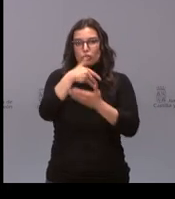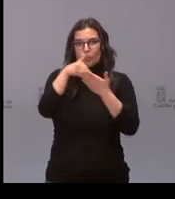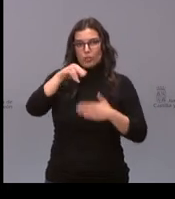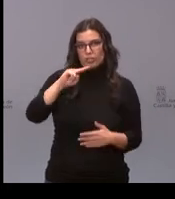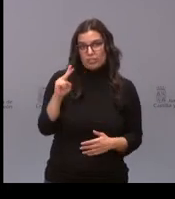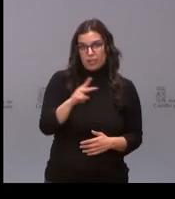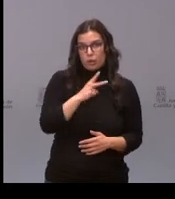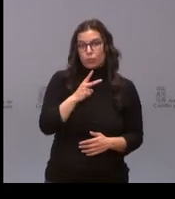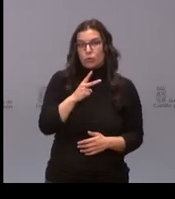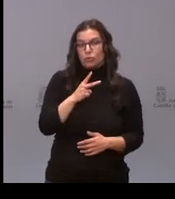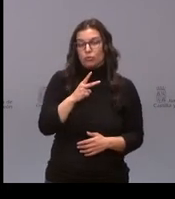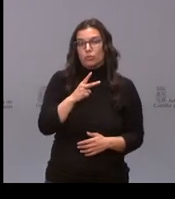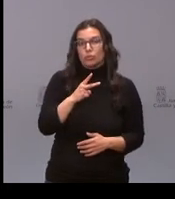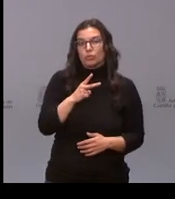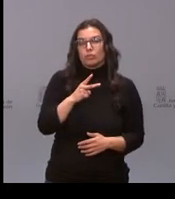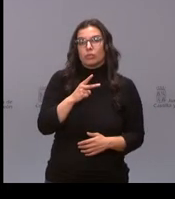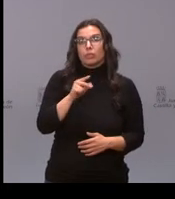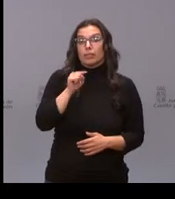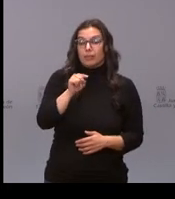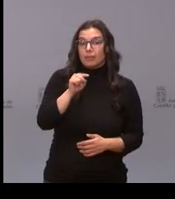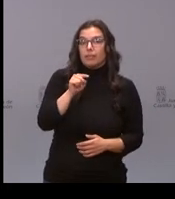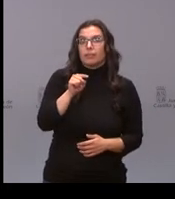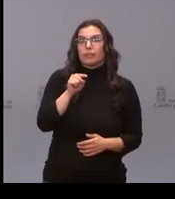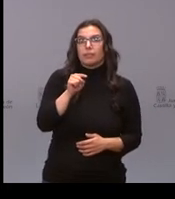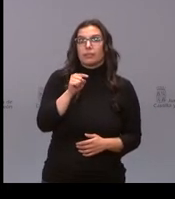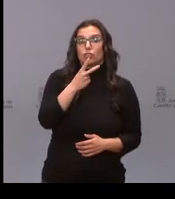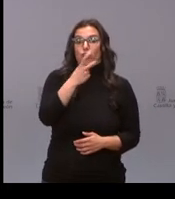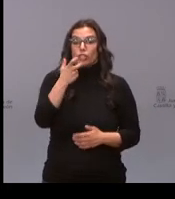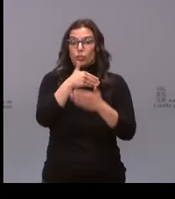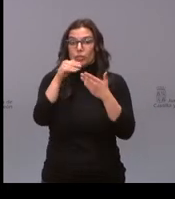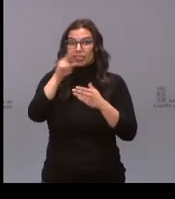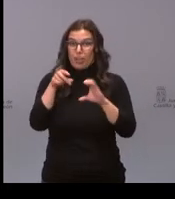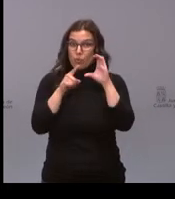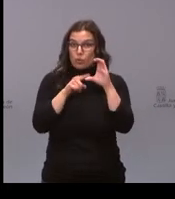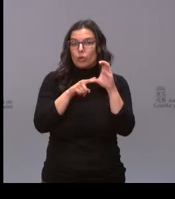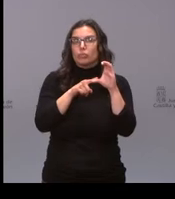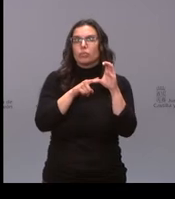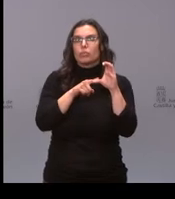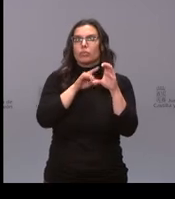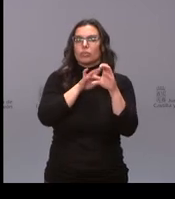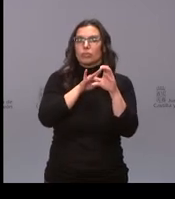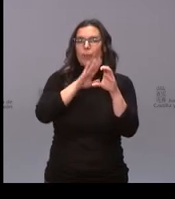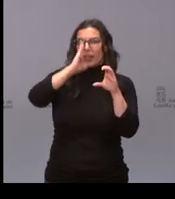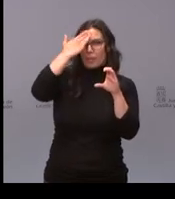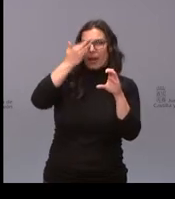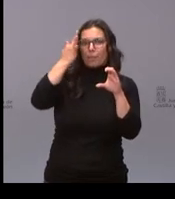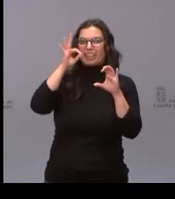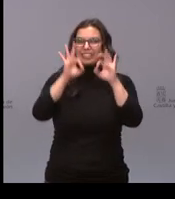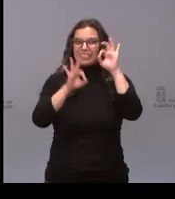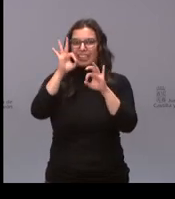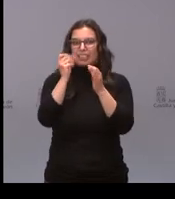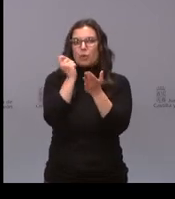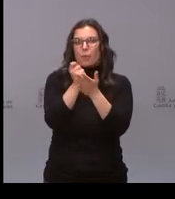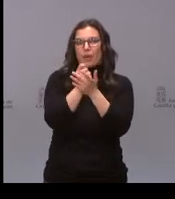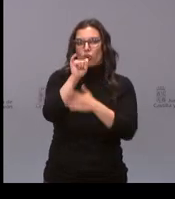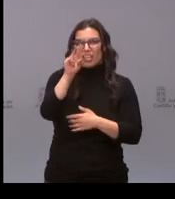euros, de los que vendrán no solo el principal, sino también los intereses del pago del IVA que